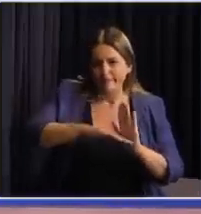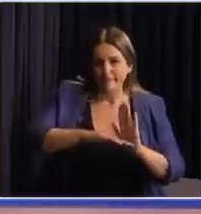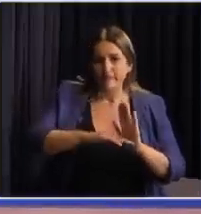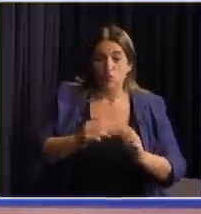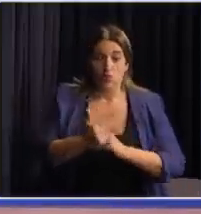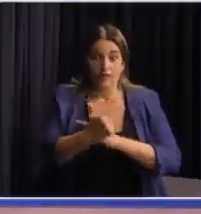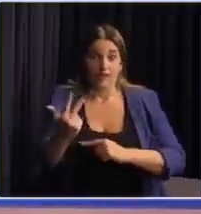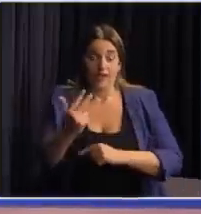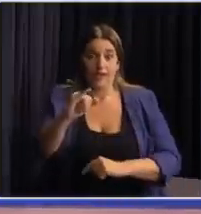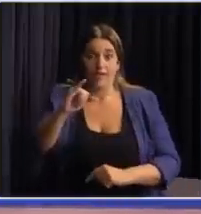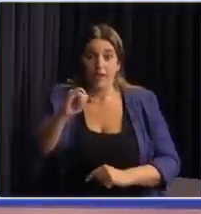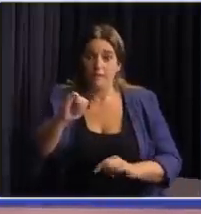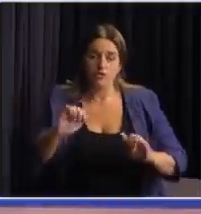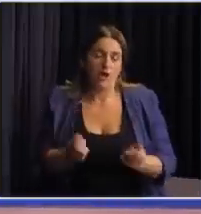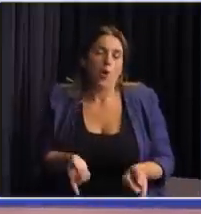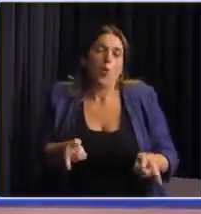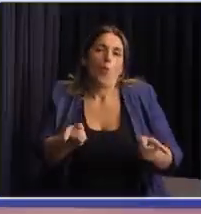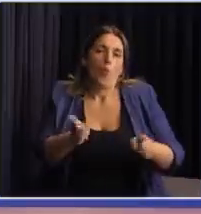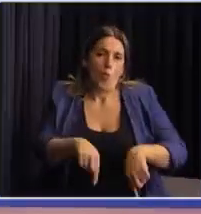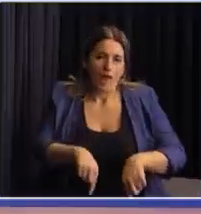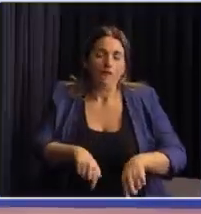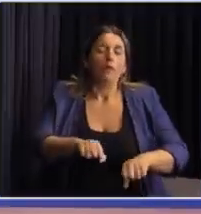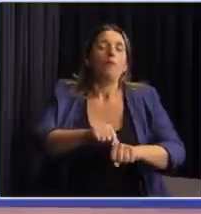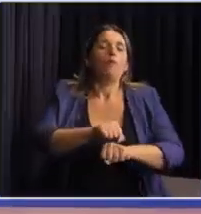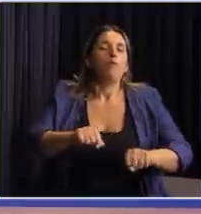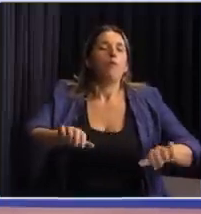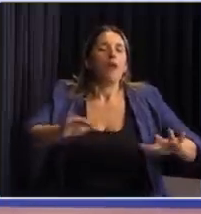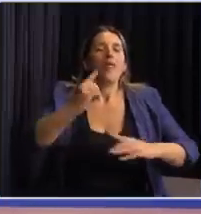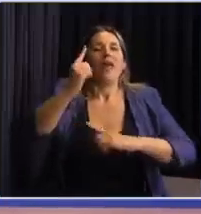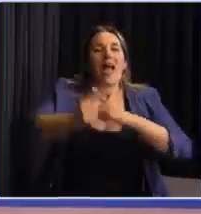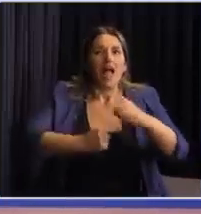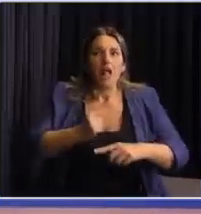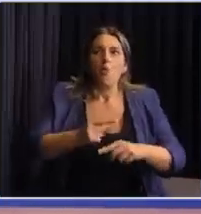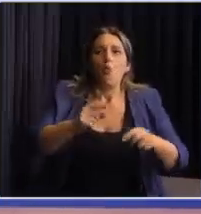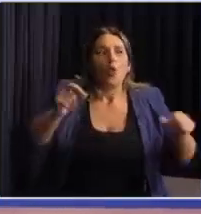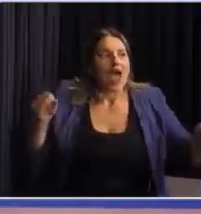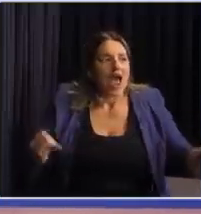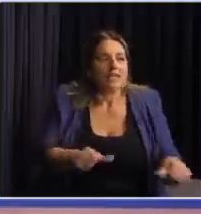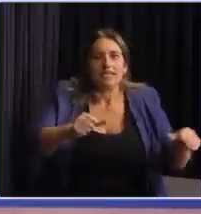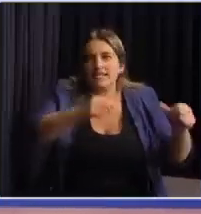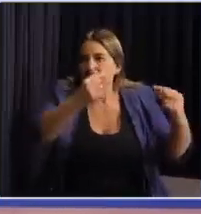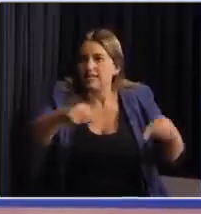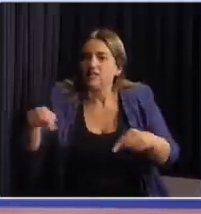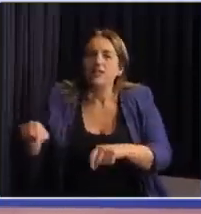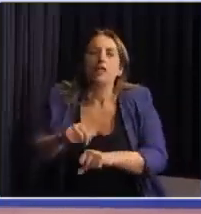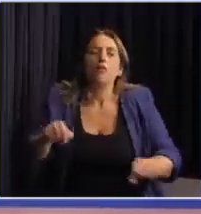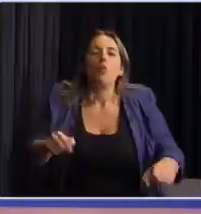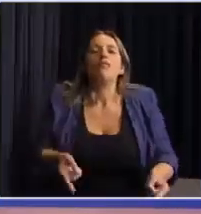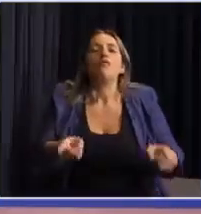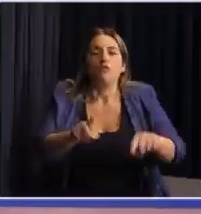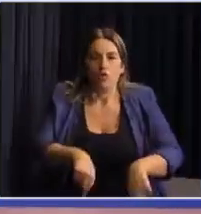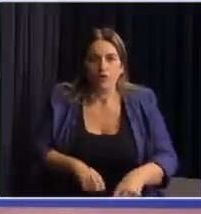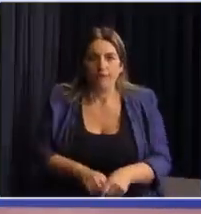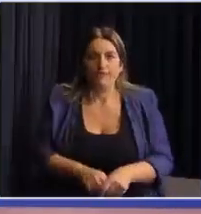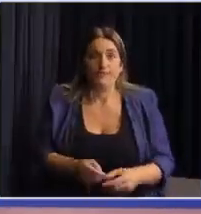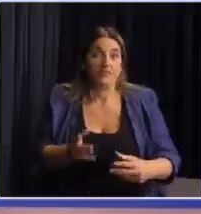fecha el reinicio posible de algunas actividades. En ese sentido,